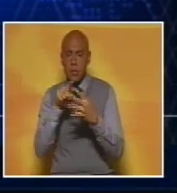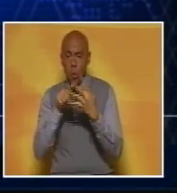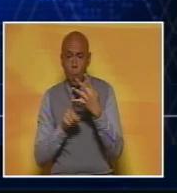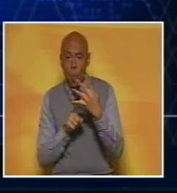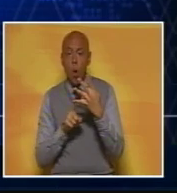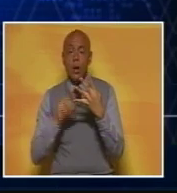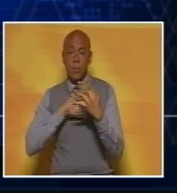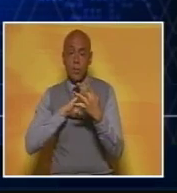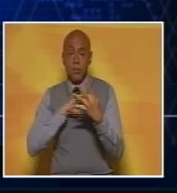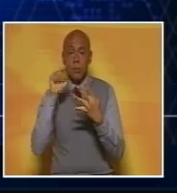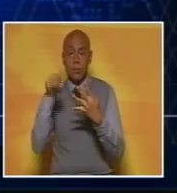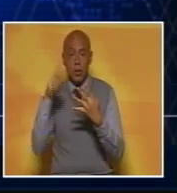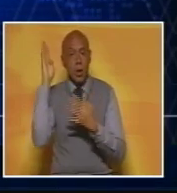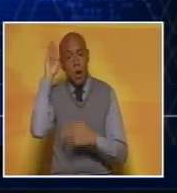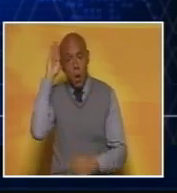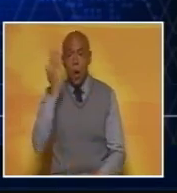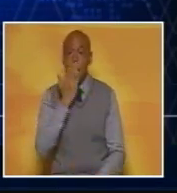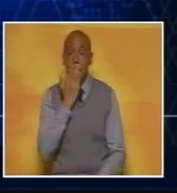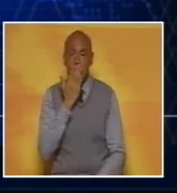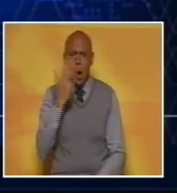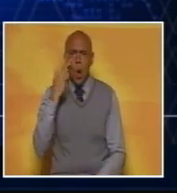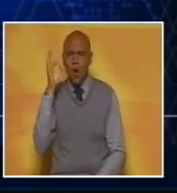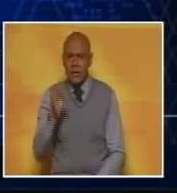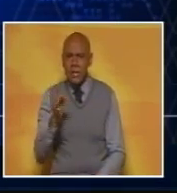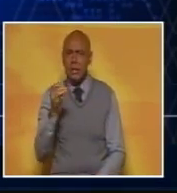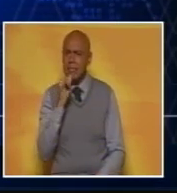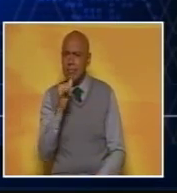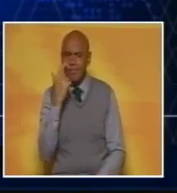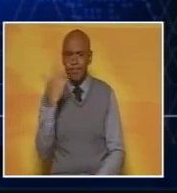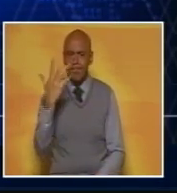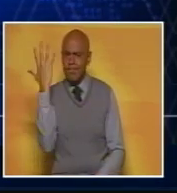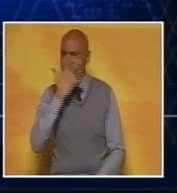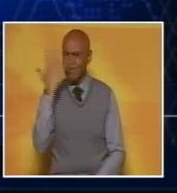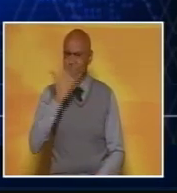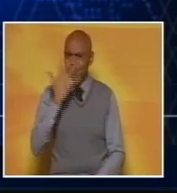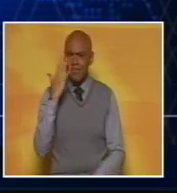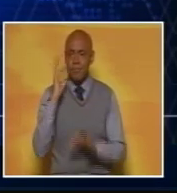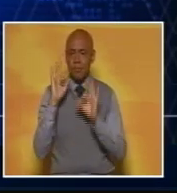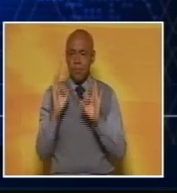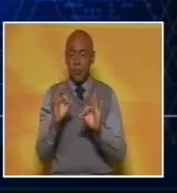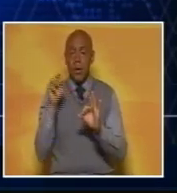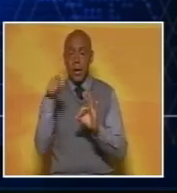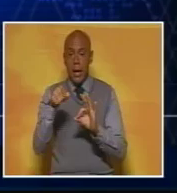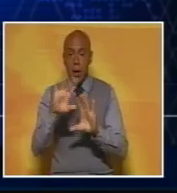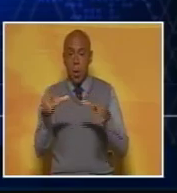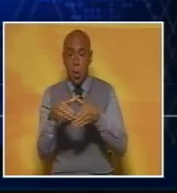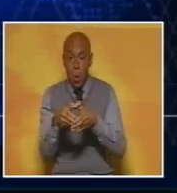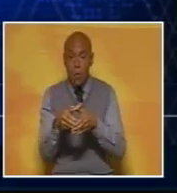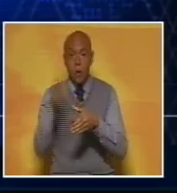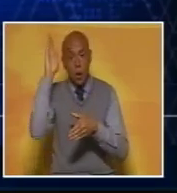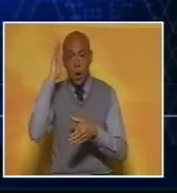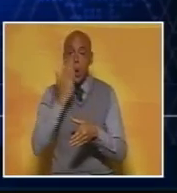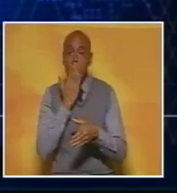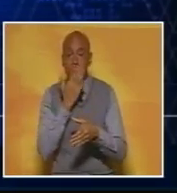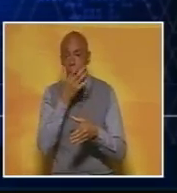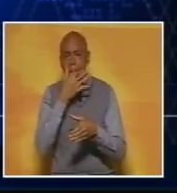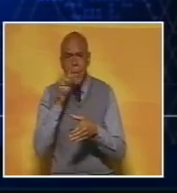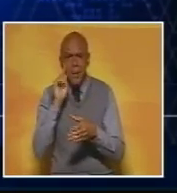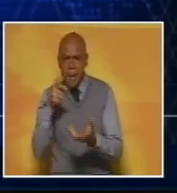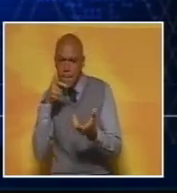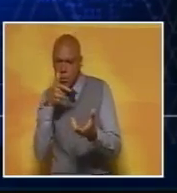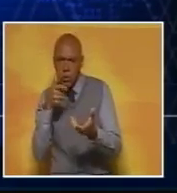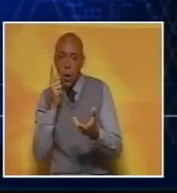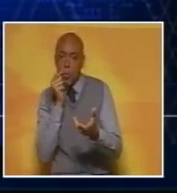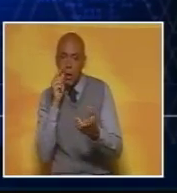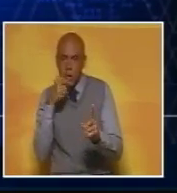Las informaciones procedentes de la zona aún son confusas. Sin embargo, el Consejo Indígena indicó que los fallecidos fueron emboscados mientras